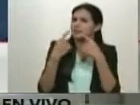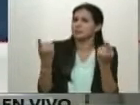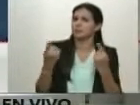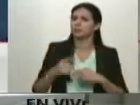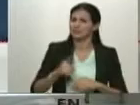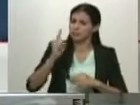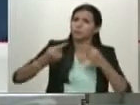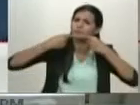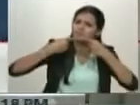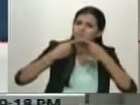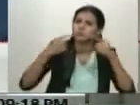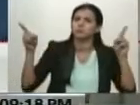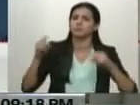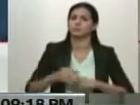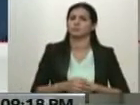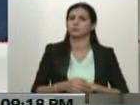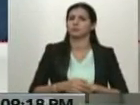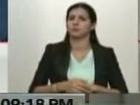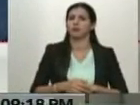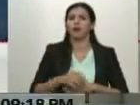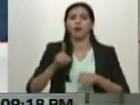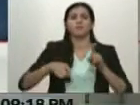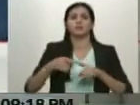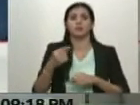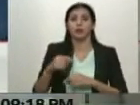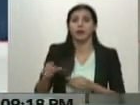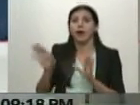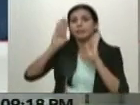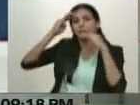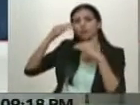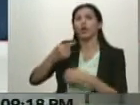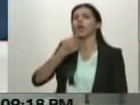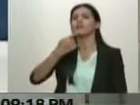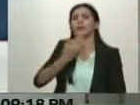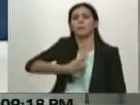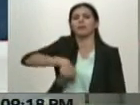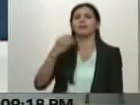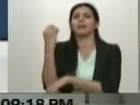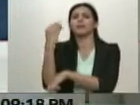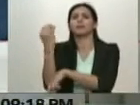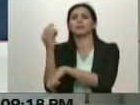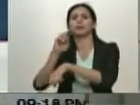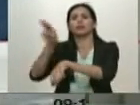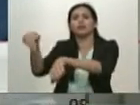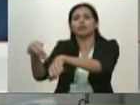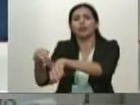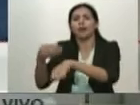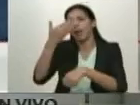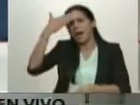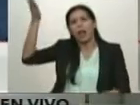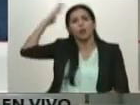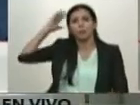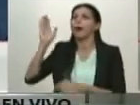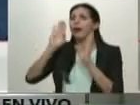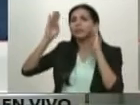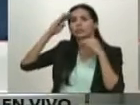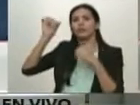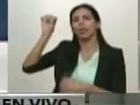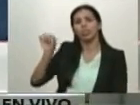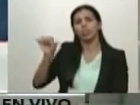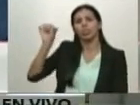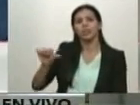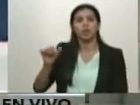A veces le damos mucha importancia a lo que dice Ramos Alú y a la perdedera de tiempo que han convertido la Asamblea Nacional.